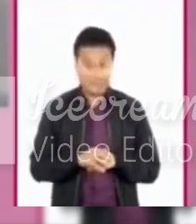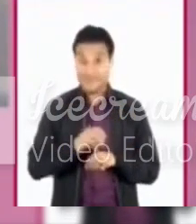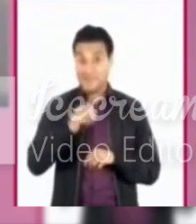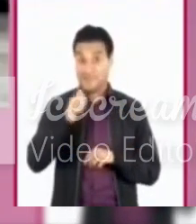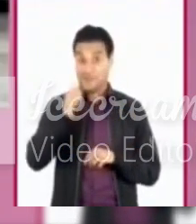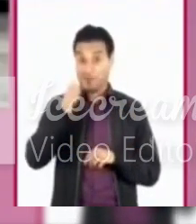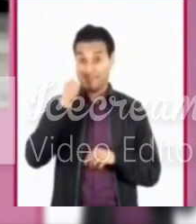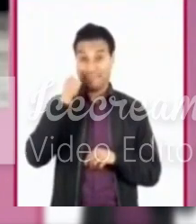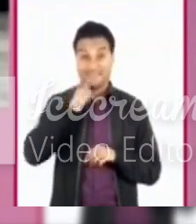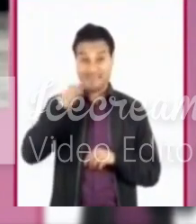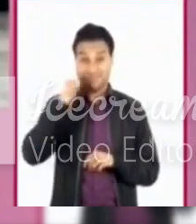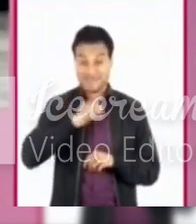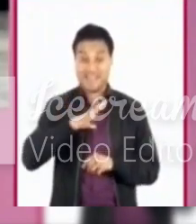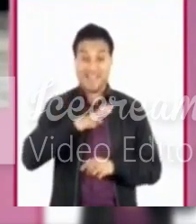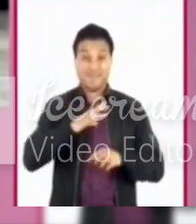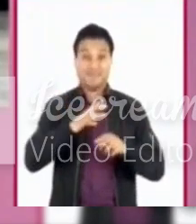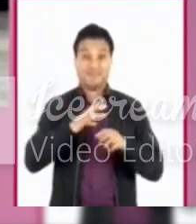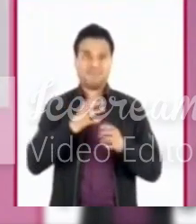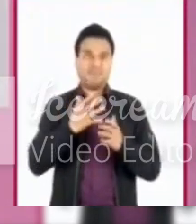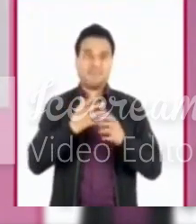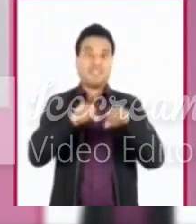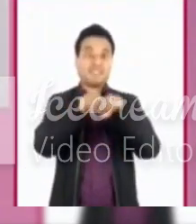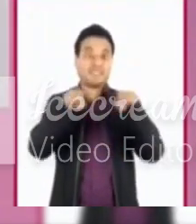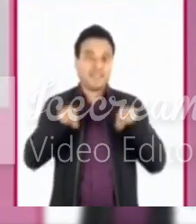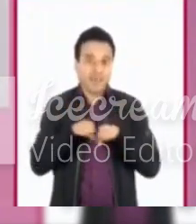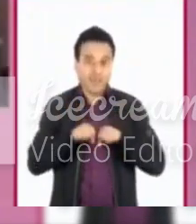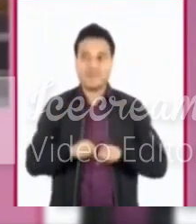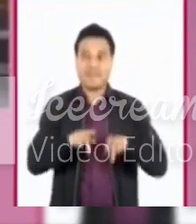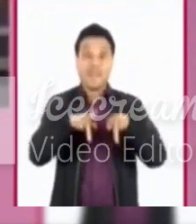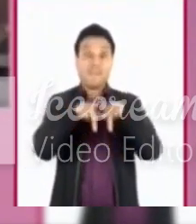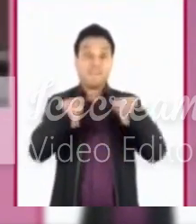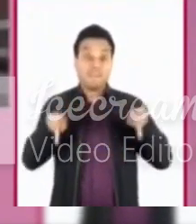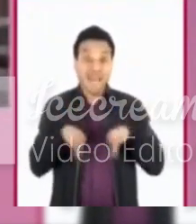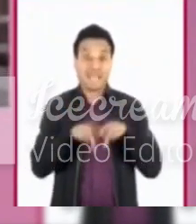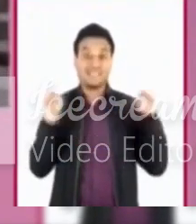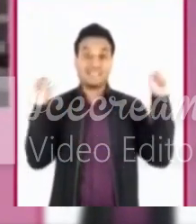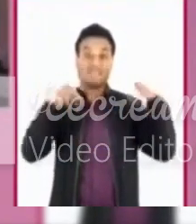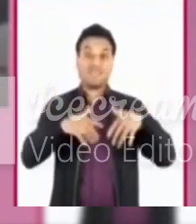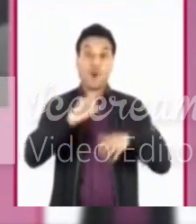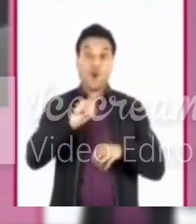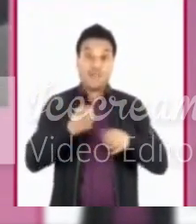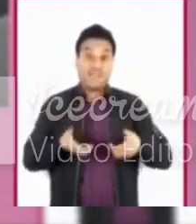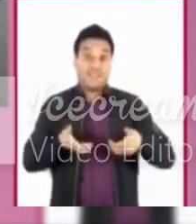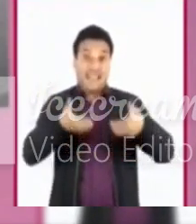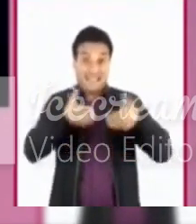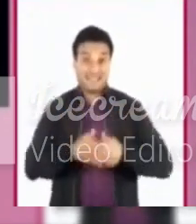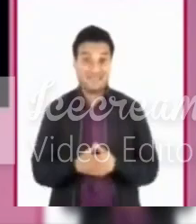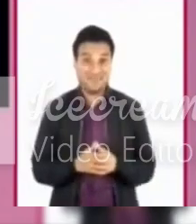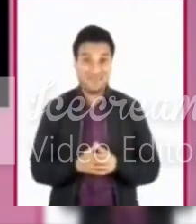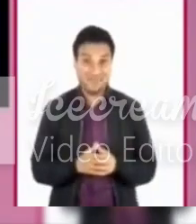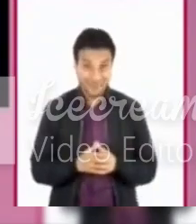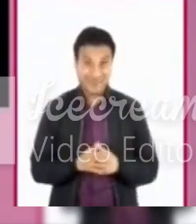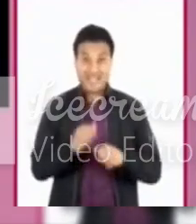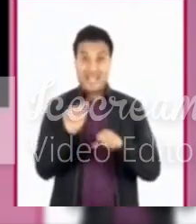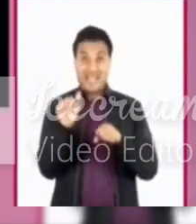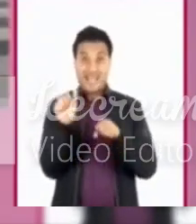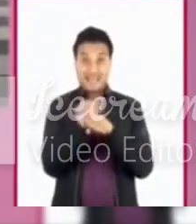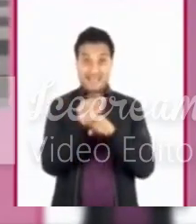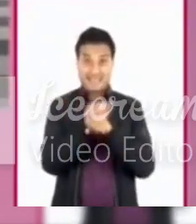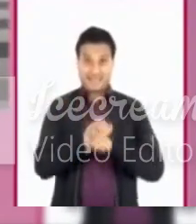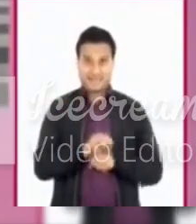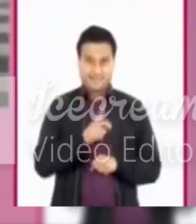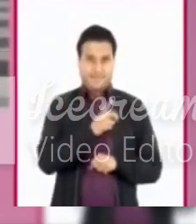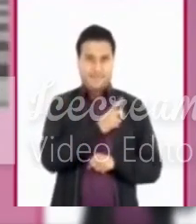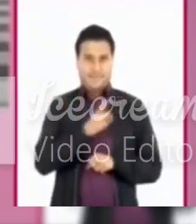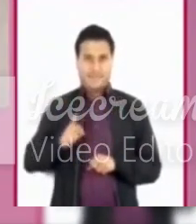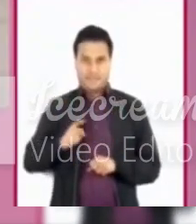hay espectáculos que se presentan en salones, plazas o en la calle, y en esos casos, los artistas deben adaptarse a